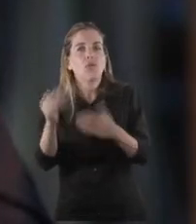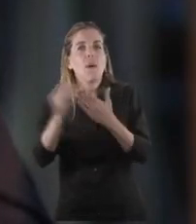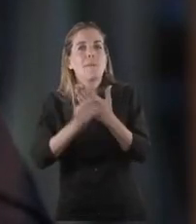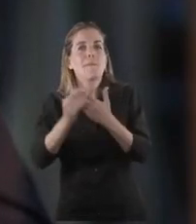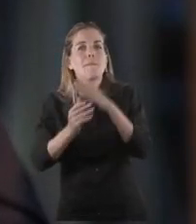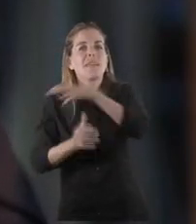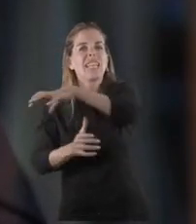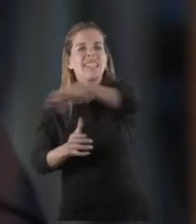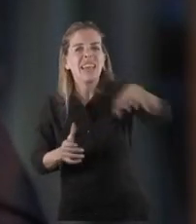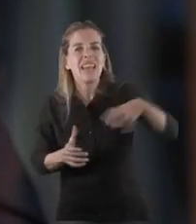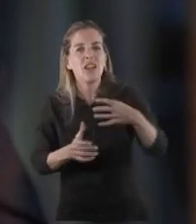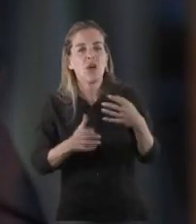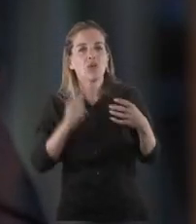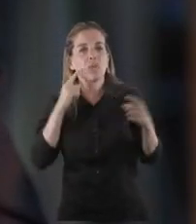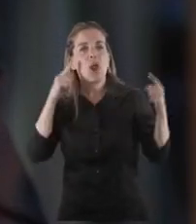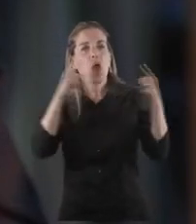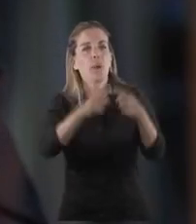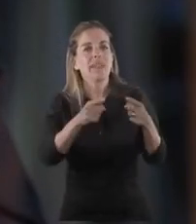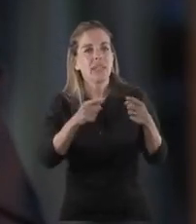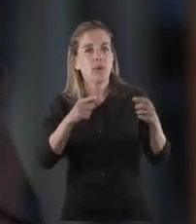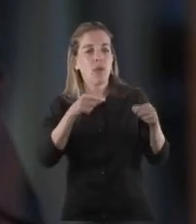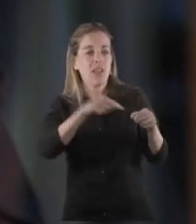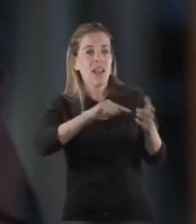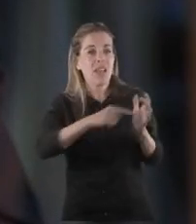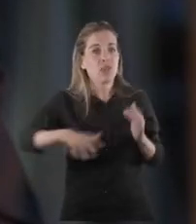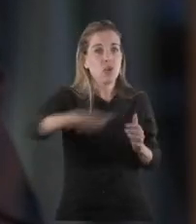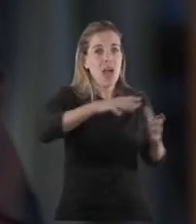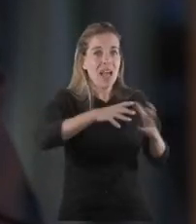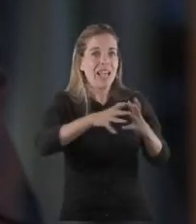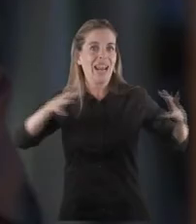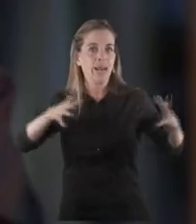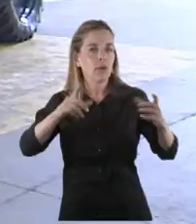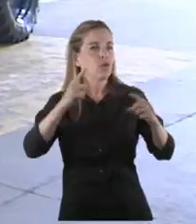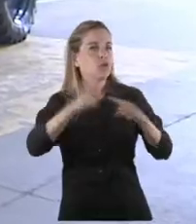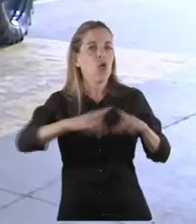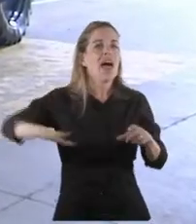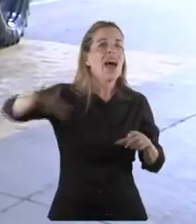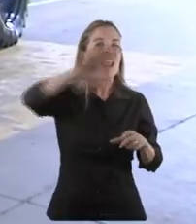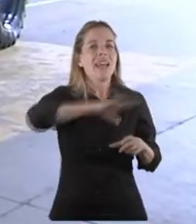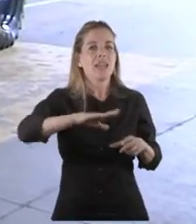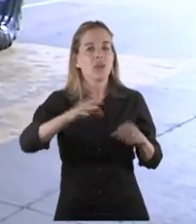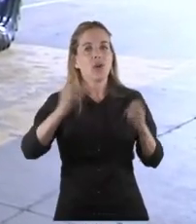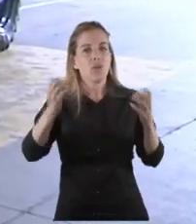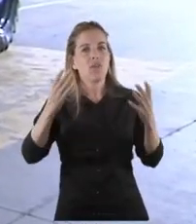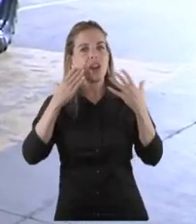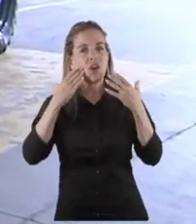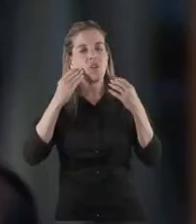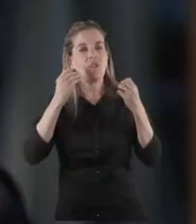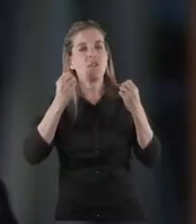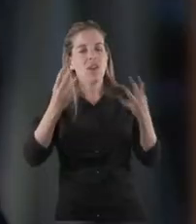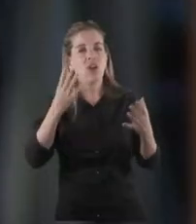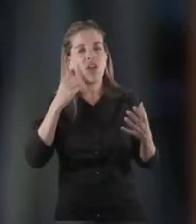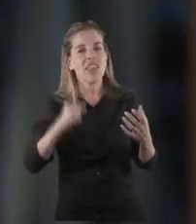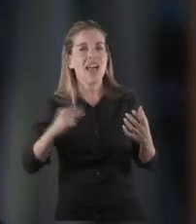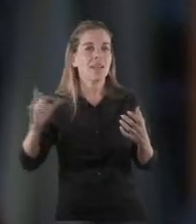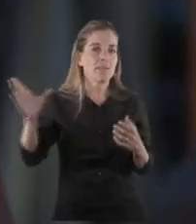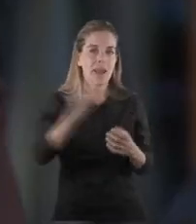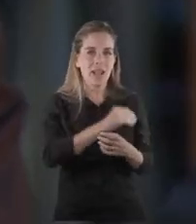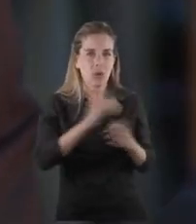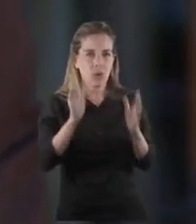por el crecimiento no solamente de las parejas, por el crecimiento de toda la región productiva. Muy buenos días para todos y para